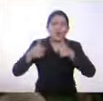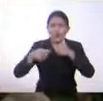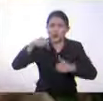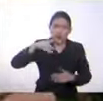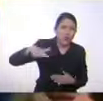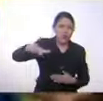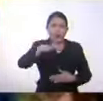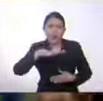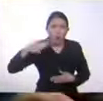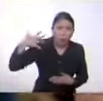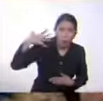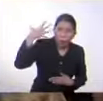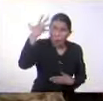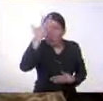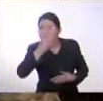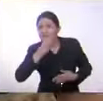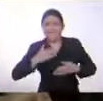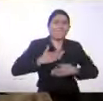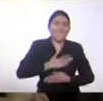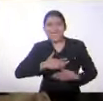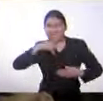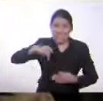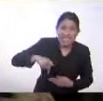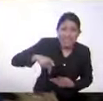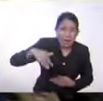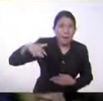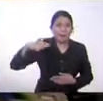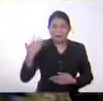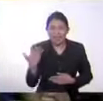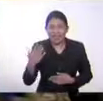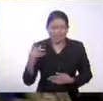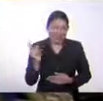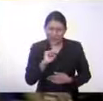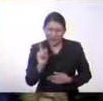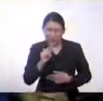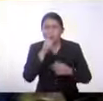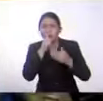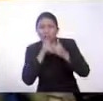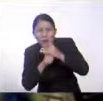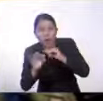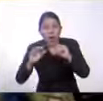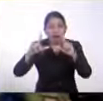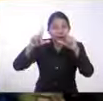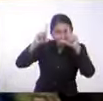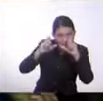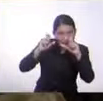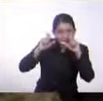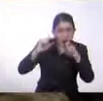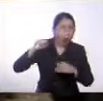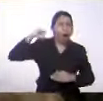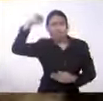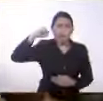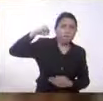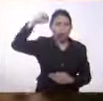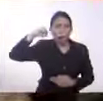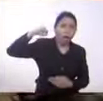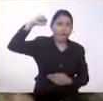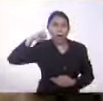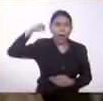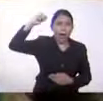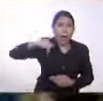¡El país de la diversao! ¡Ningún coatí se resistirá a una foto de carnaval!